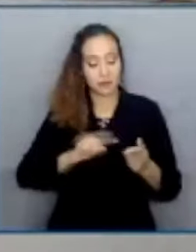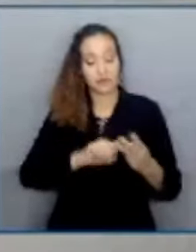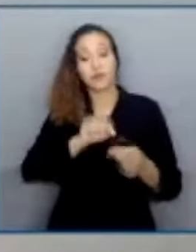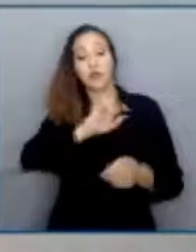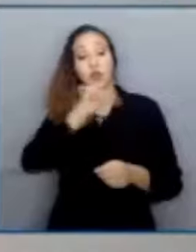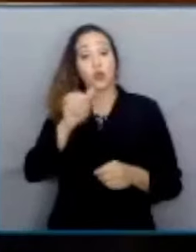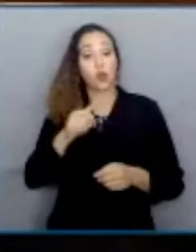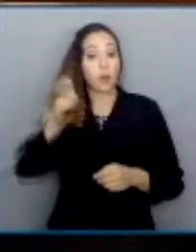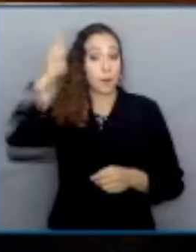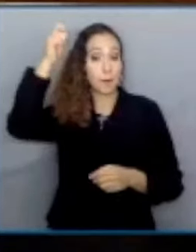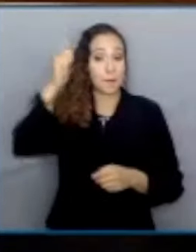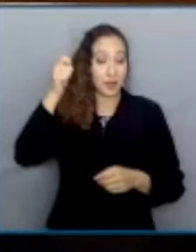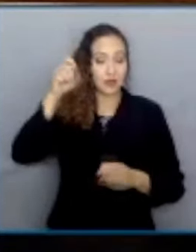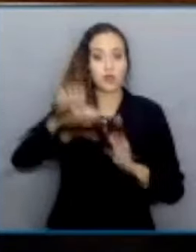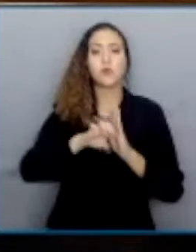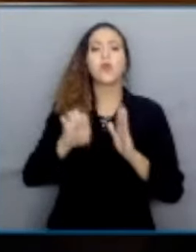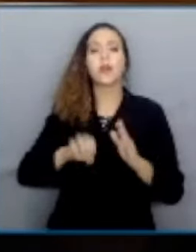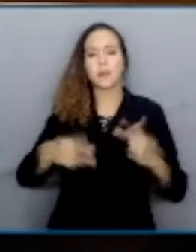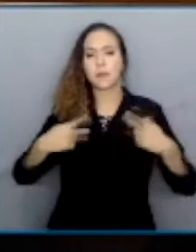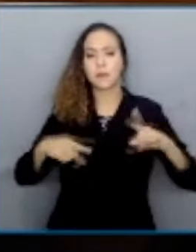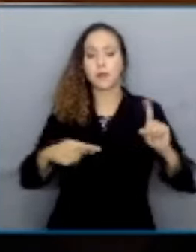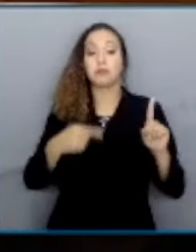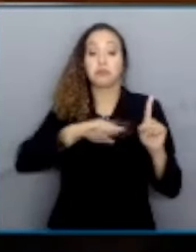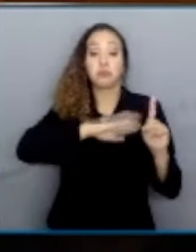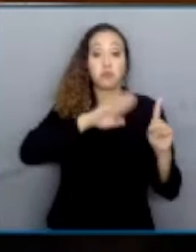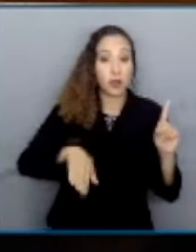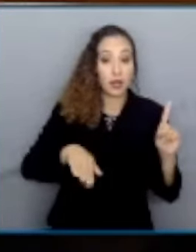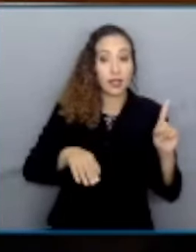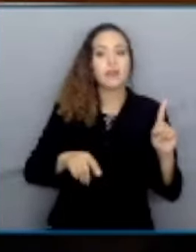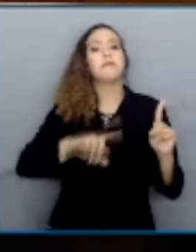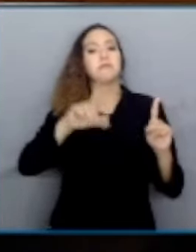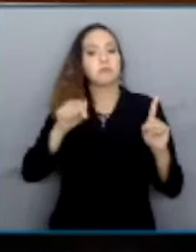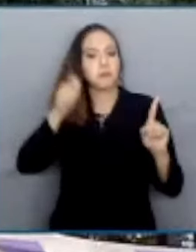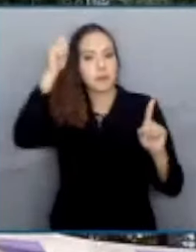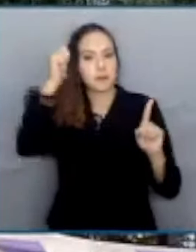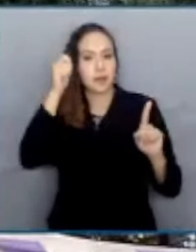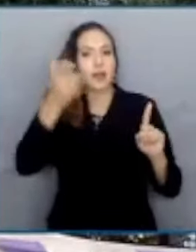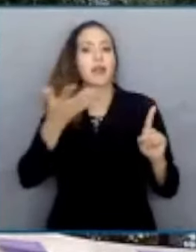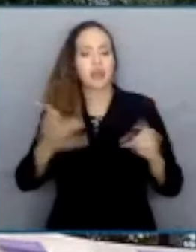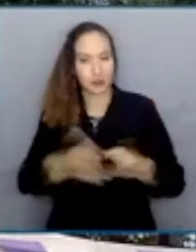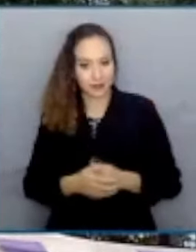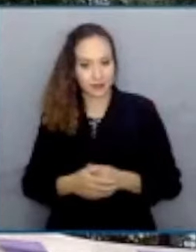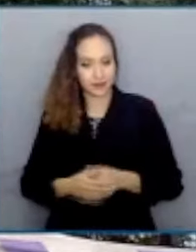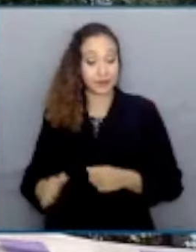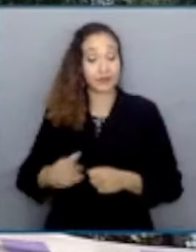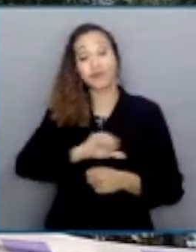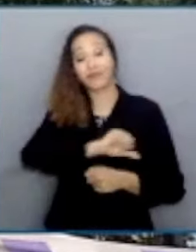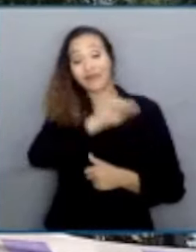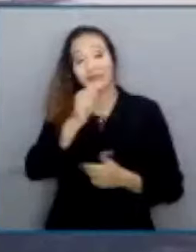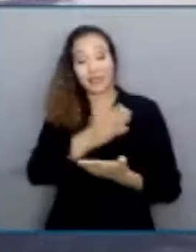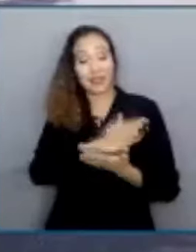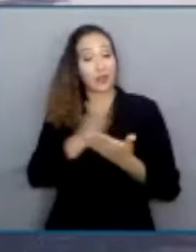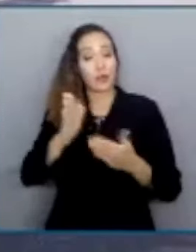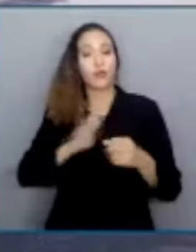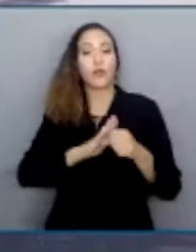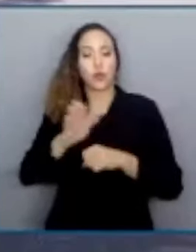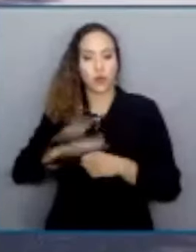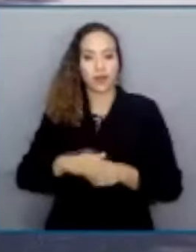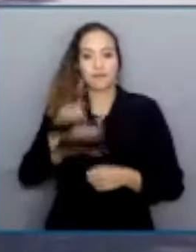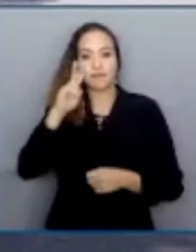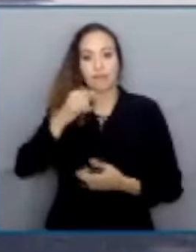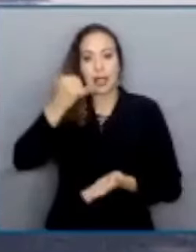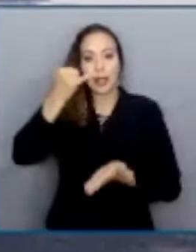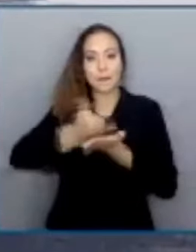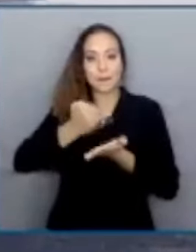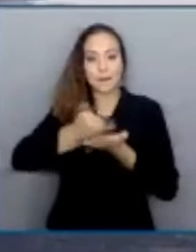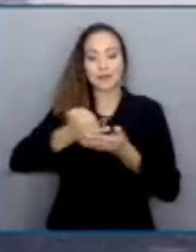persona trabajadora. Hay un amparo en revisión respecto de la constitucionalidad de la actualización de la tarifa del impuesto predial en el Código Fiscal de la